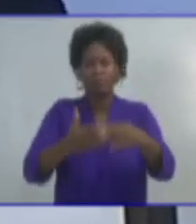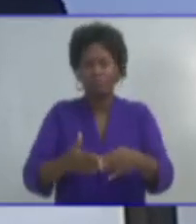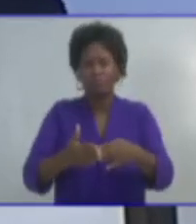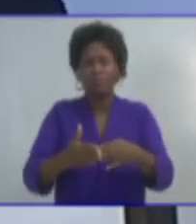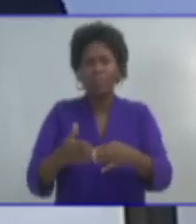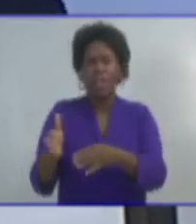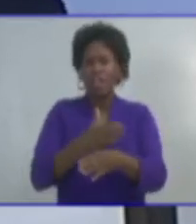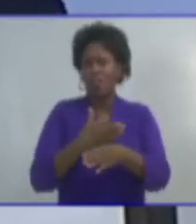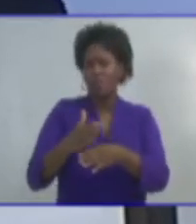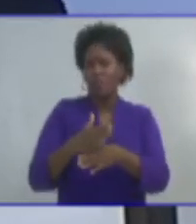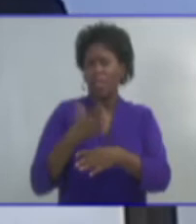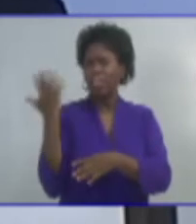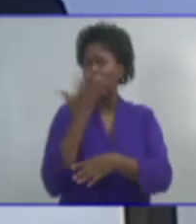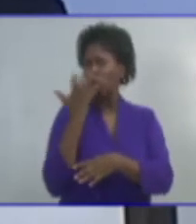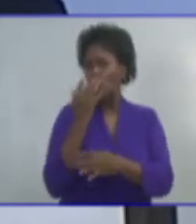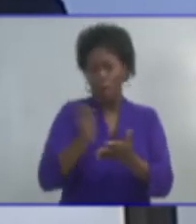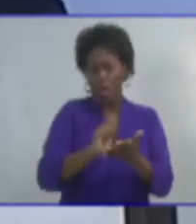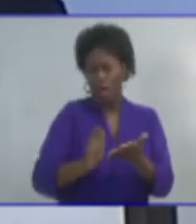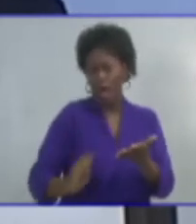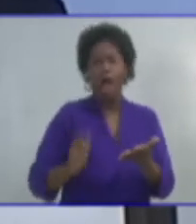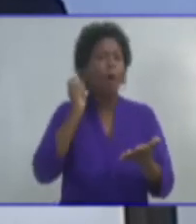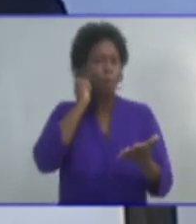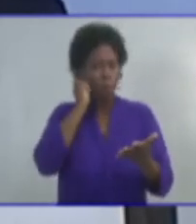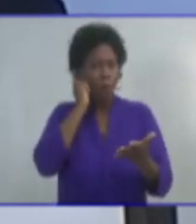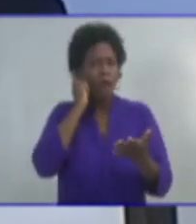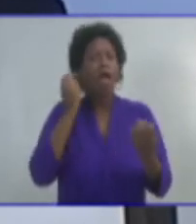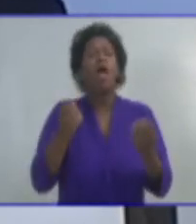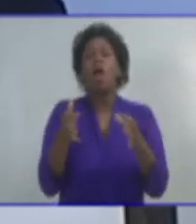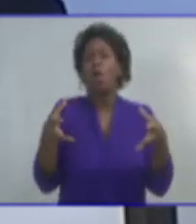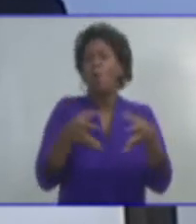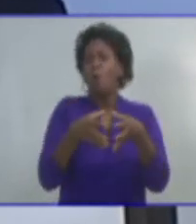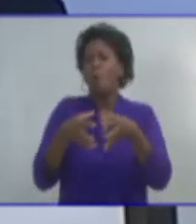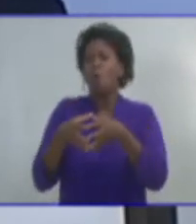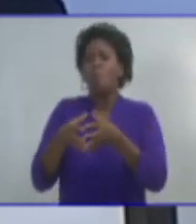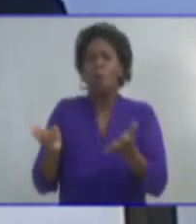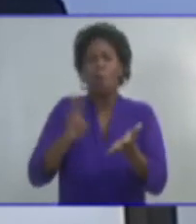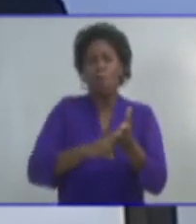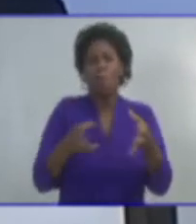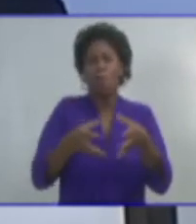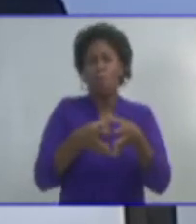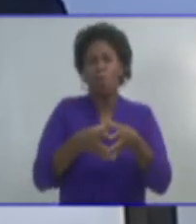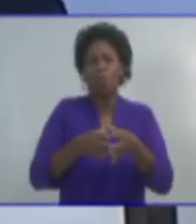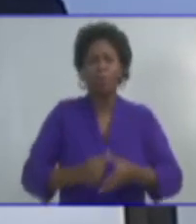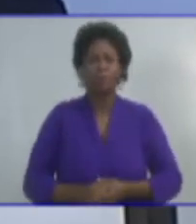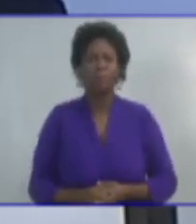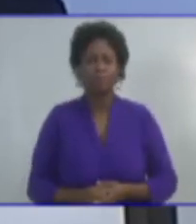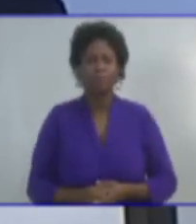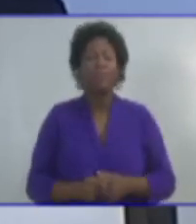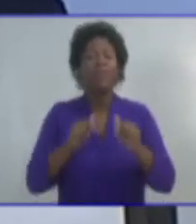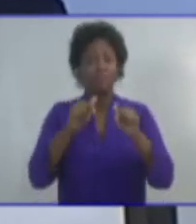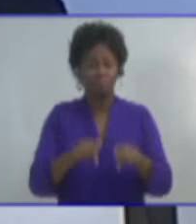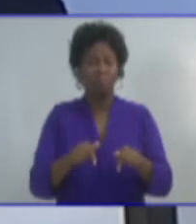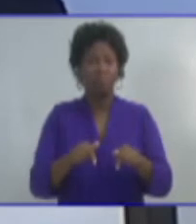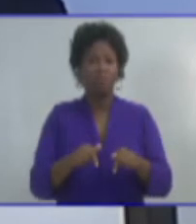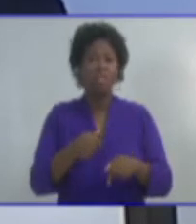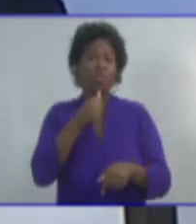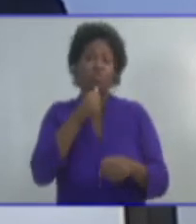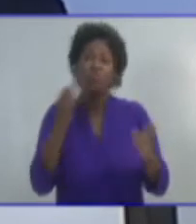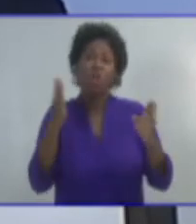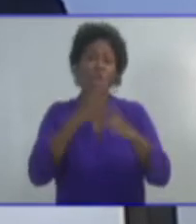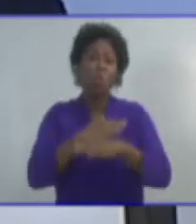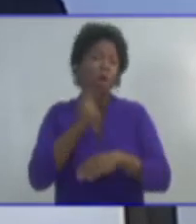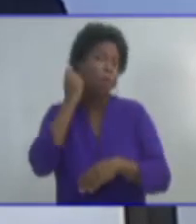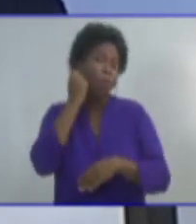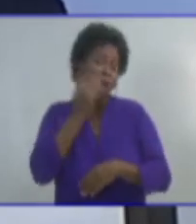que abordan la fundación de la nación cubana y la lucha de los mestizos desde el siglo XVIII. Es esta, sin dudas, una